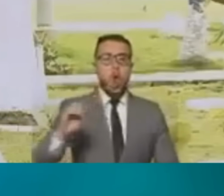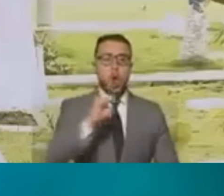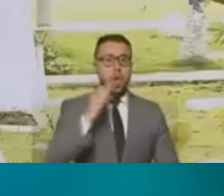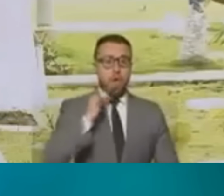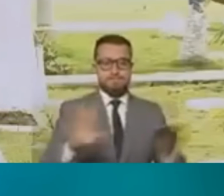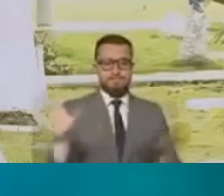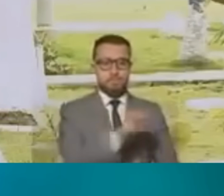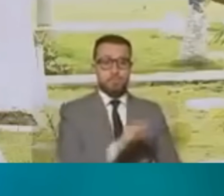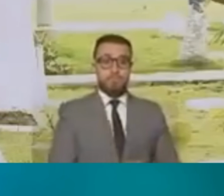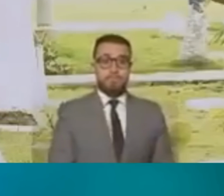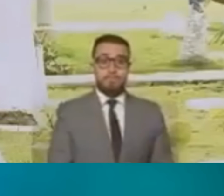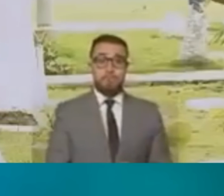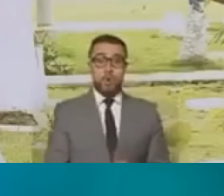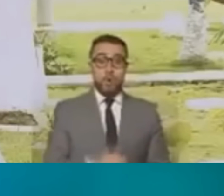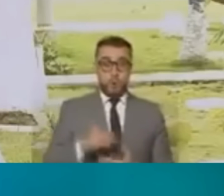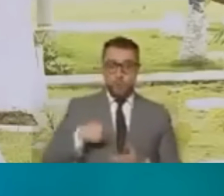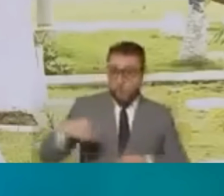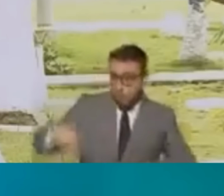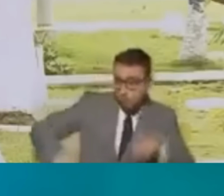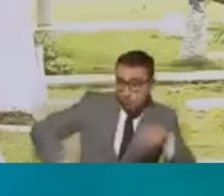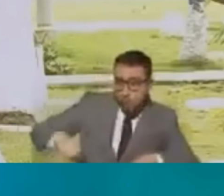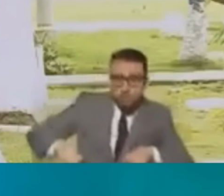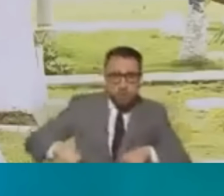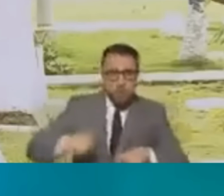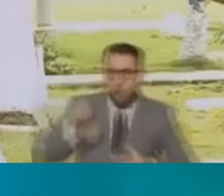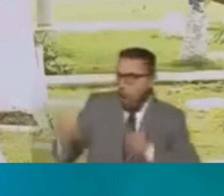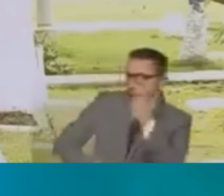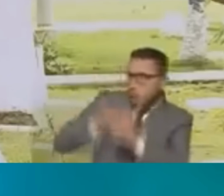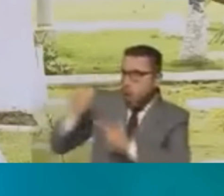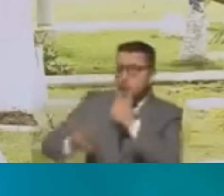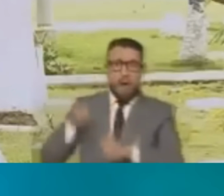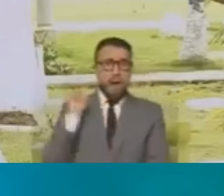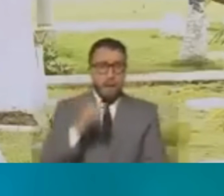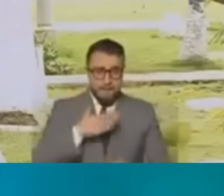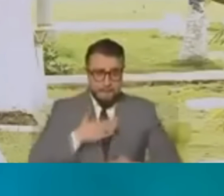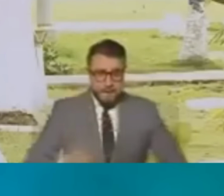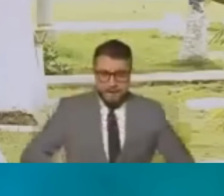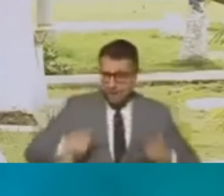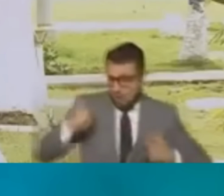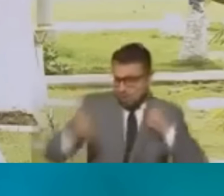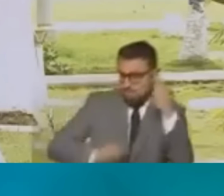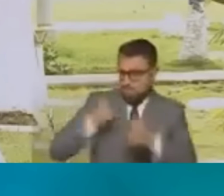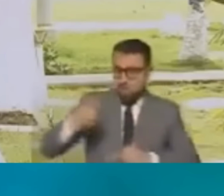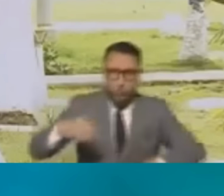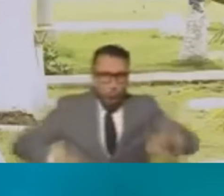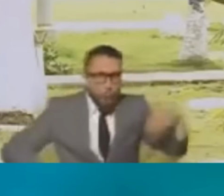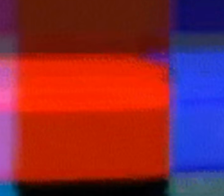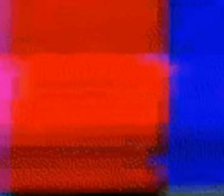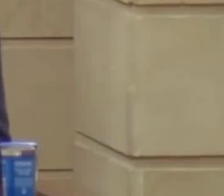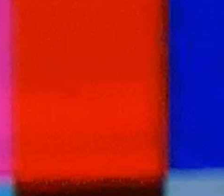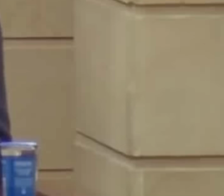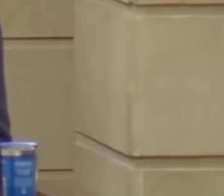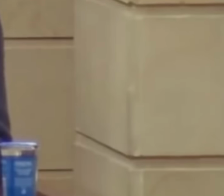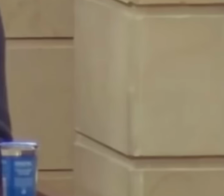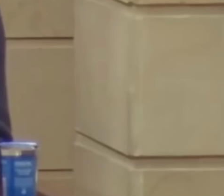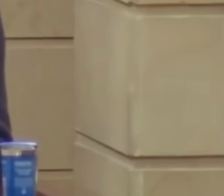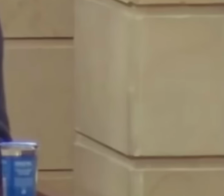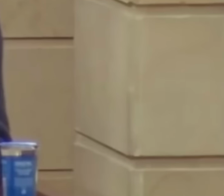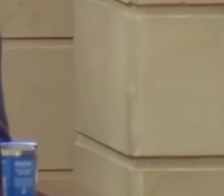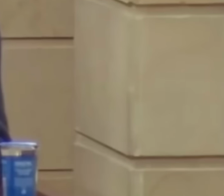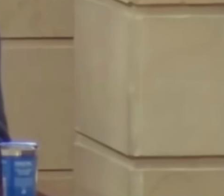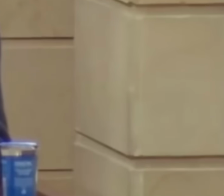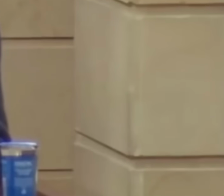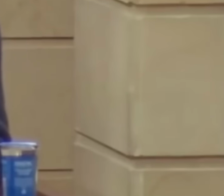Colombianas y colombianos, la lucha contra la corrupción es una de las banderas por las que más he luchado a lo largo de toda mi vida. Aquí,